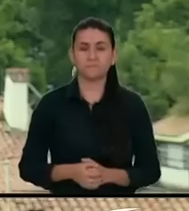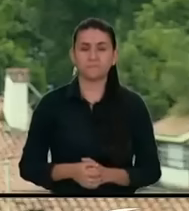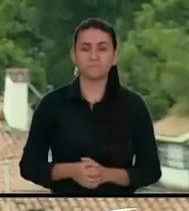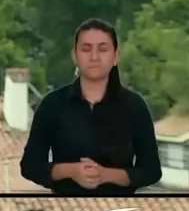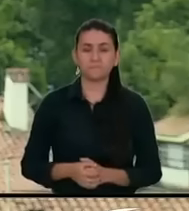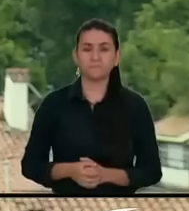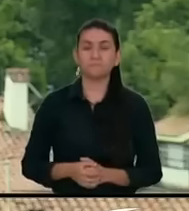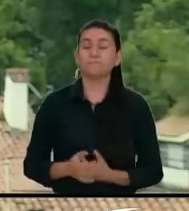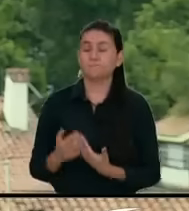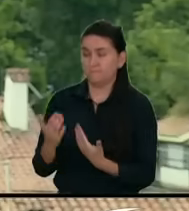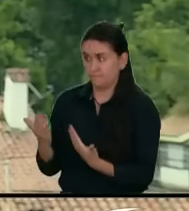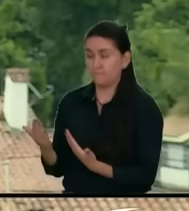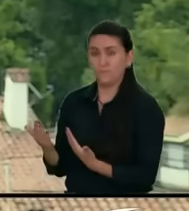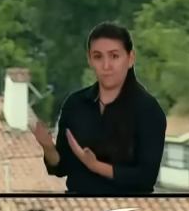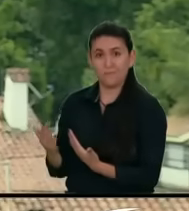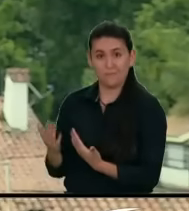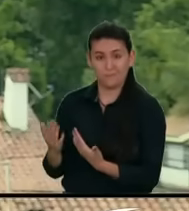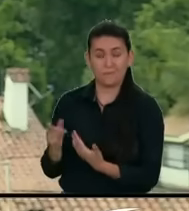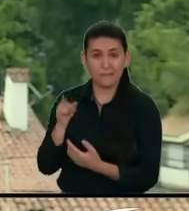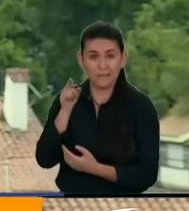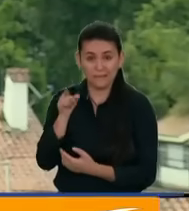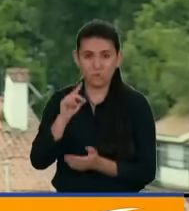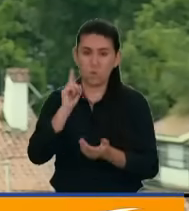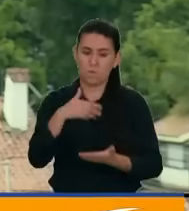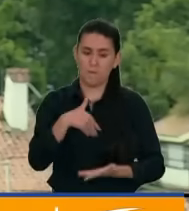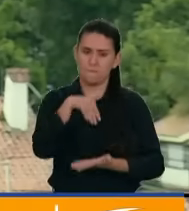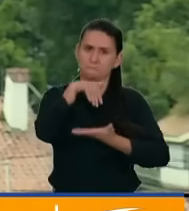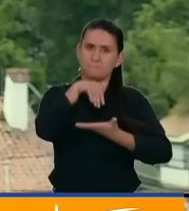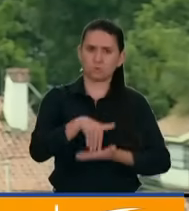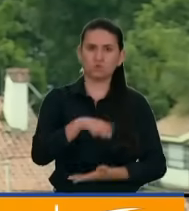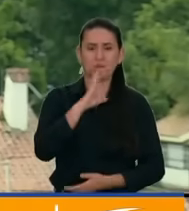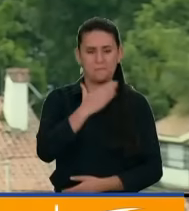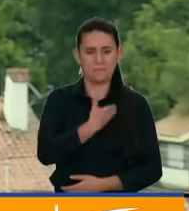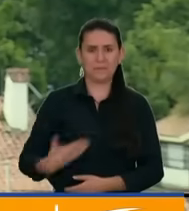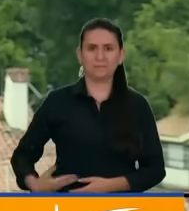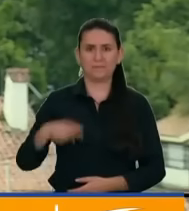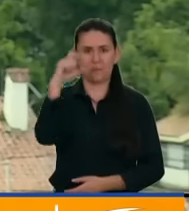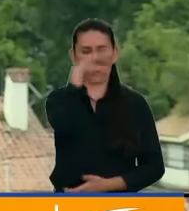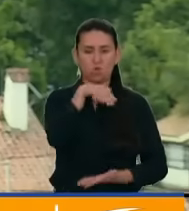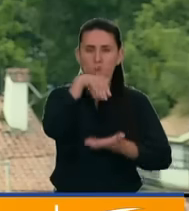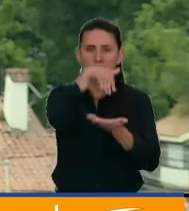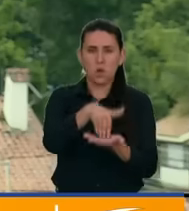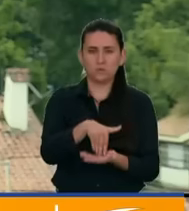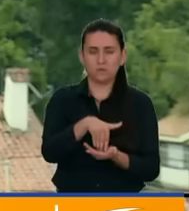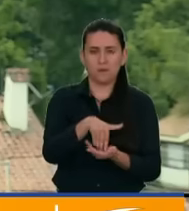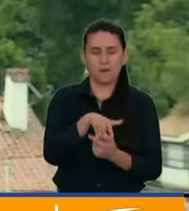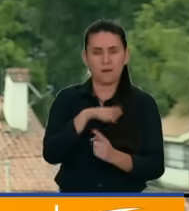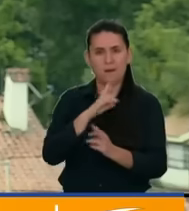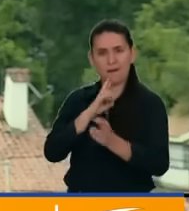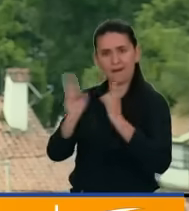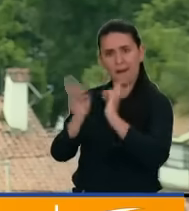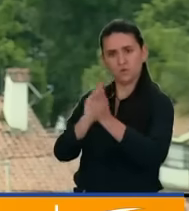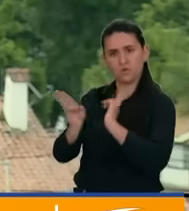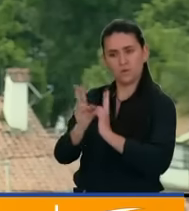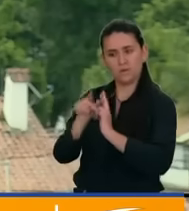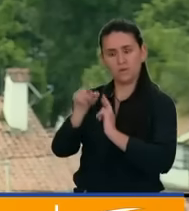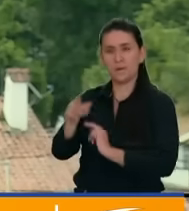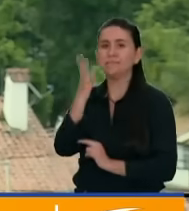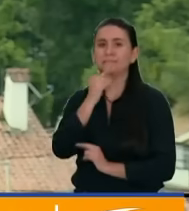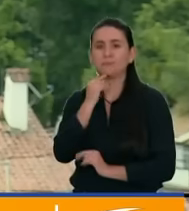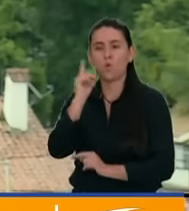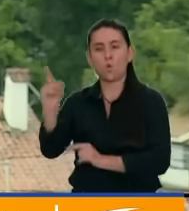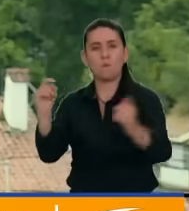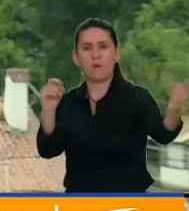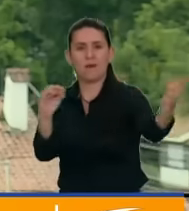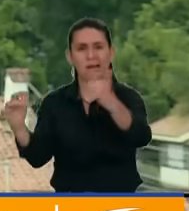A propósito de los efectos que está teniendo la posición del presidente Gustavo Petro en torno a la guerra entre Israel